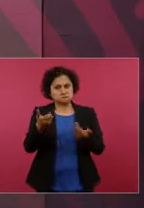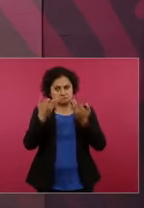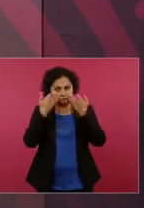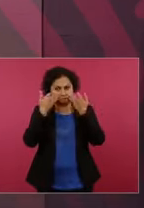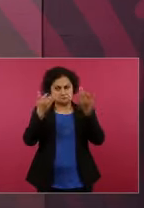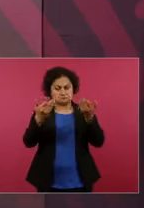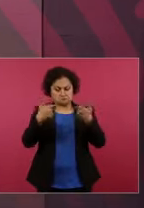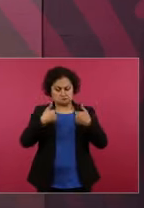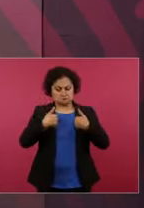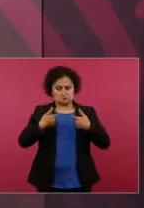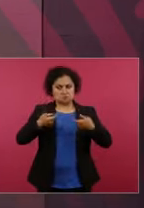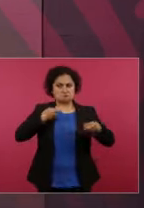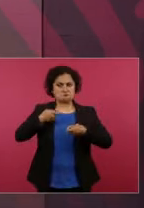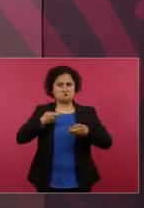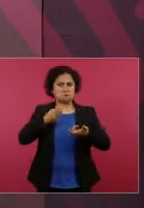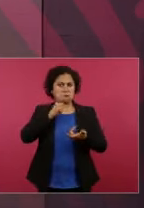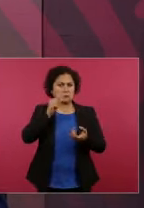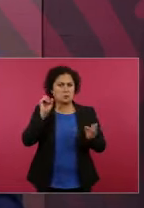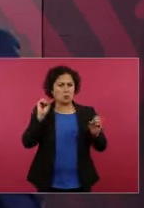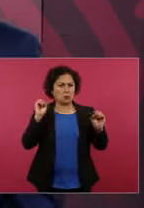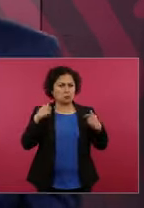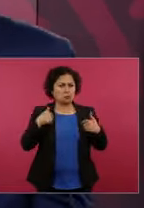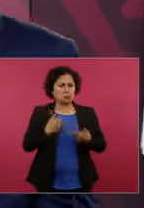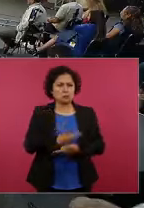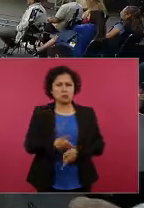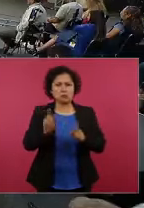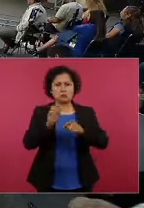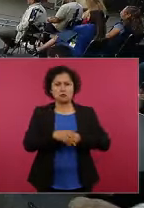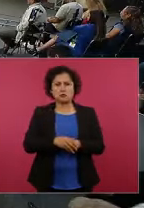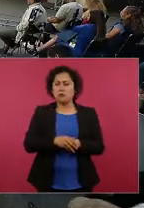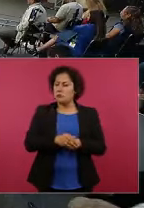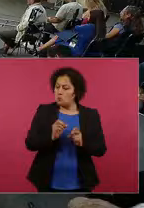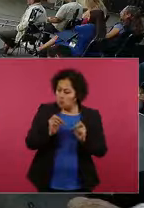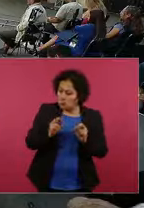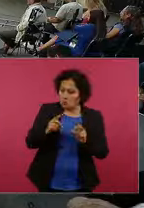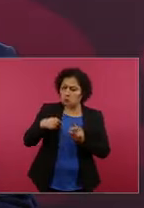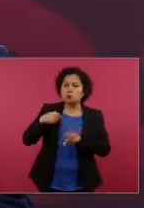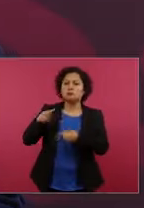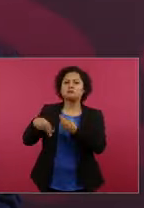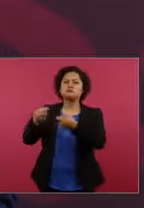cerco informativo. Y me hace la entrevista,